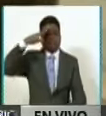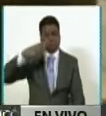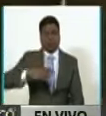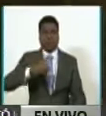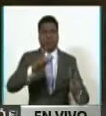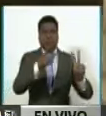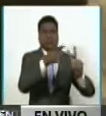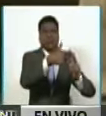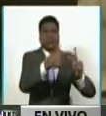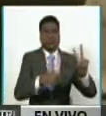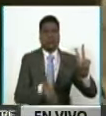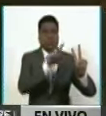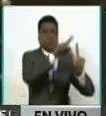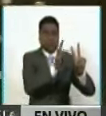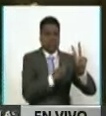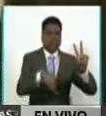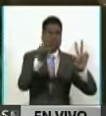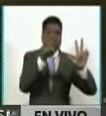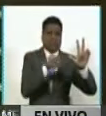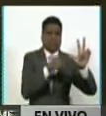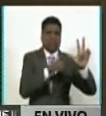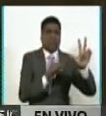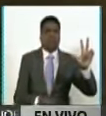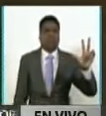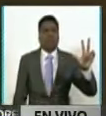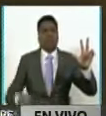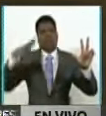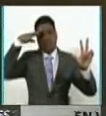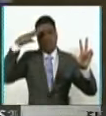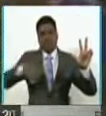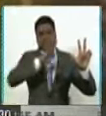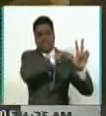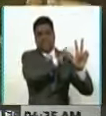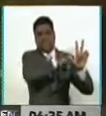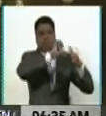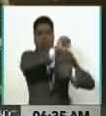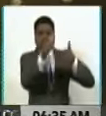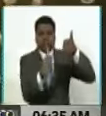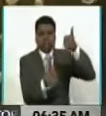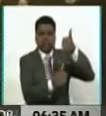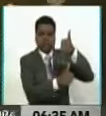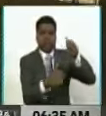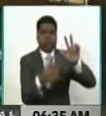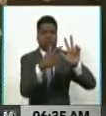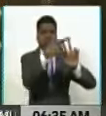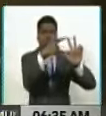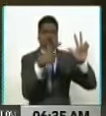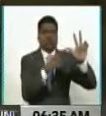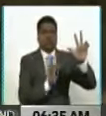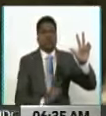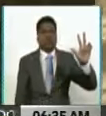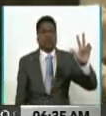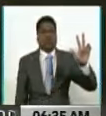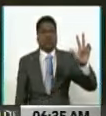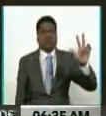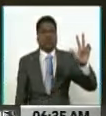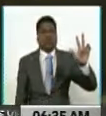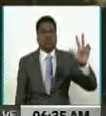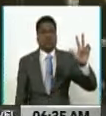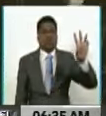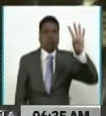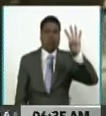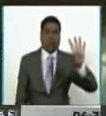operacional. El señor almirante Remigio Ceballos Hichazo, segundo comandante y jefe del Estado Mayor Conjunto del Comando Estratégico Operacional.